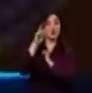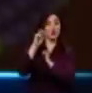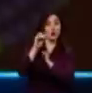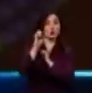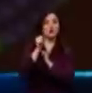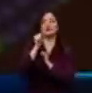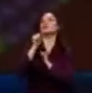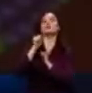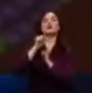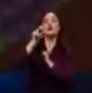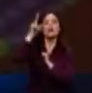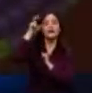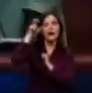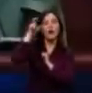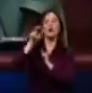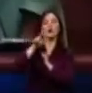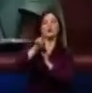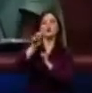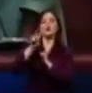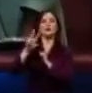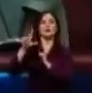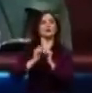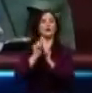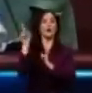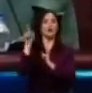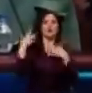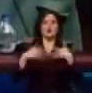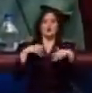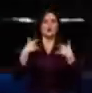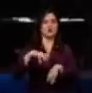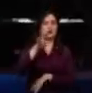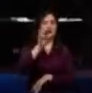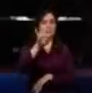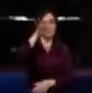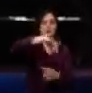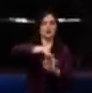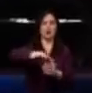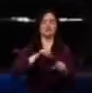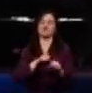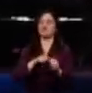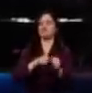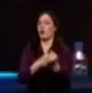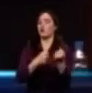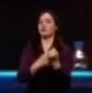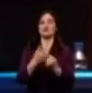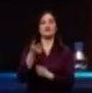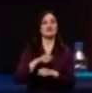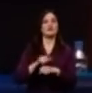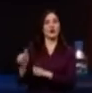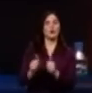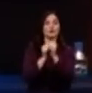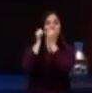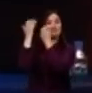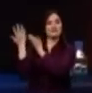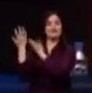Serrano obtuvo 77 votos, por lo que fue posesionado. Caso contrario. A él lo acompañarán Viviana Bonilla y el aliado